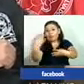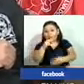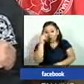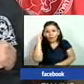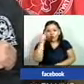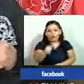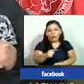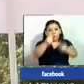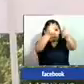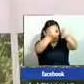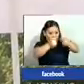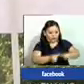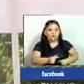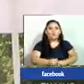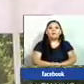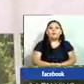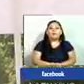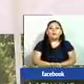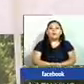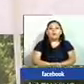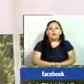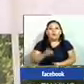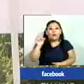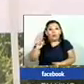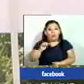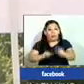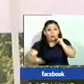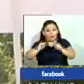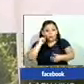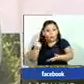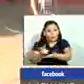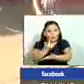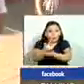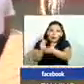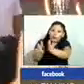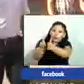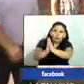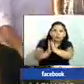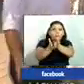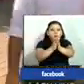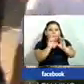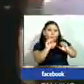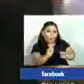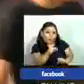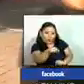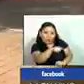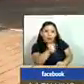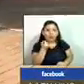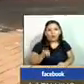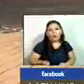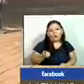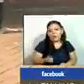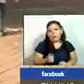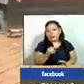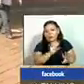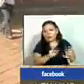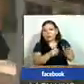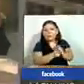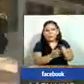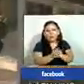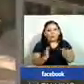ley de presupuesto las autoridades de la UES han solicitado apoyo para ayudar a los estudiantes más afectados durante la pandemia